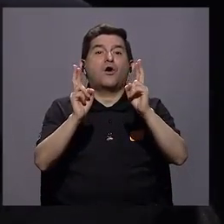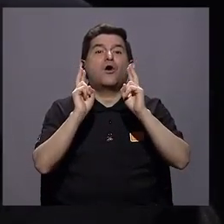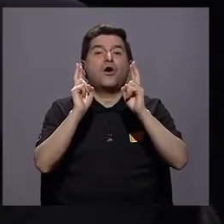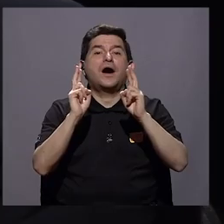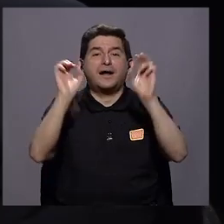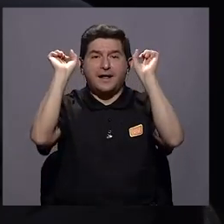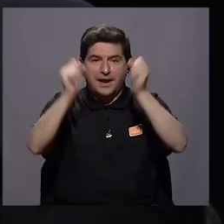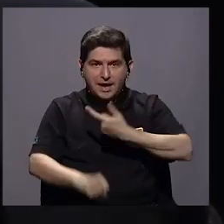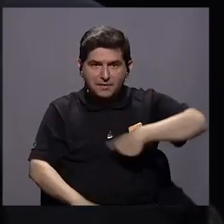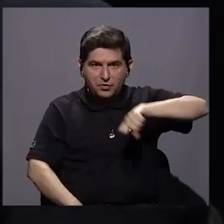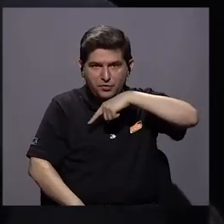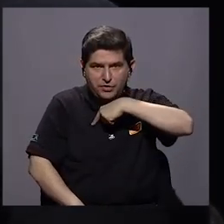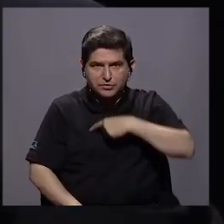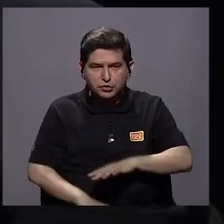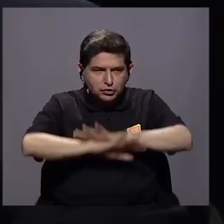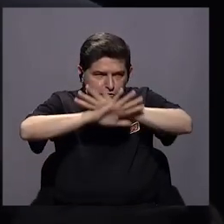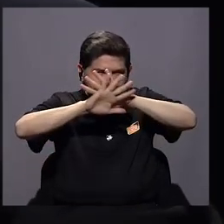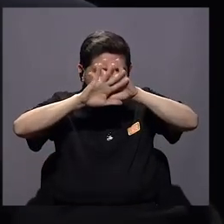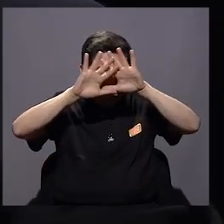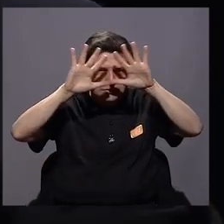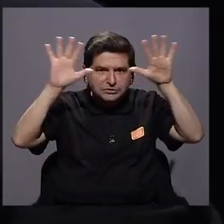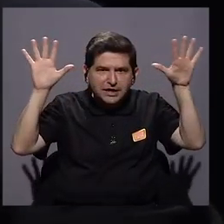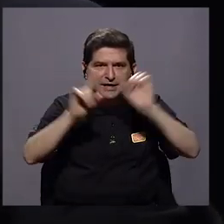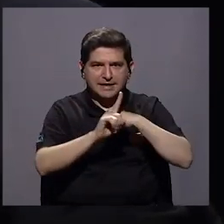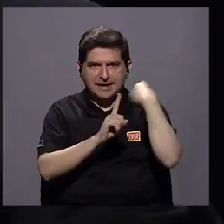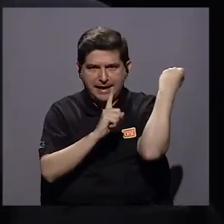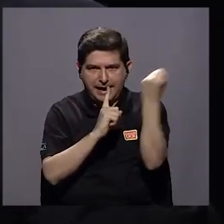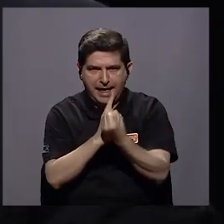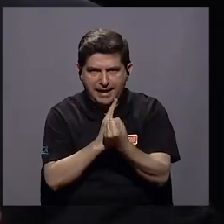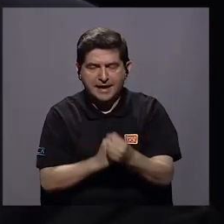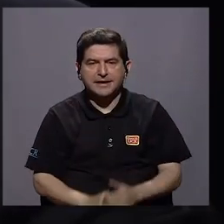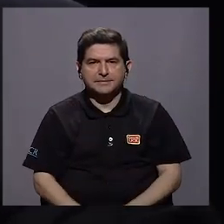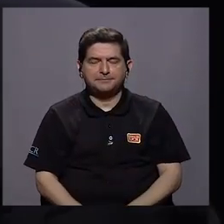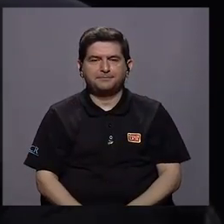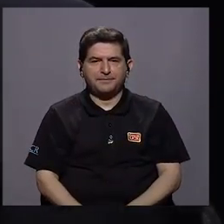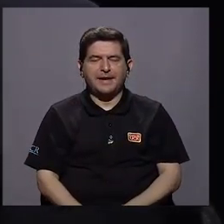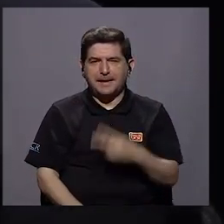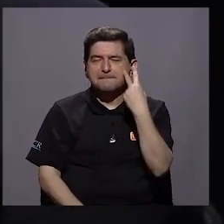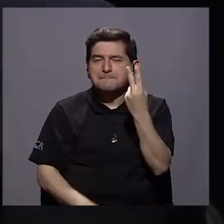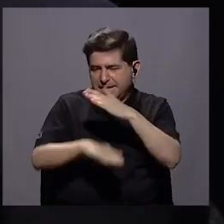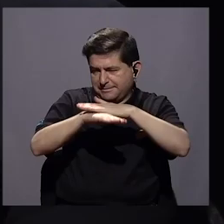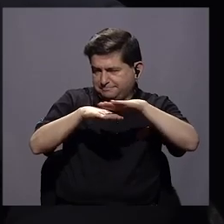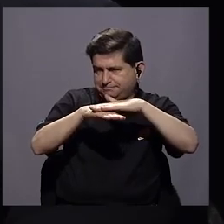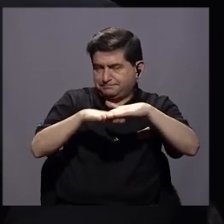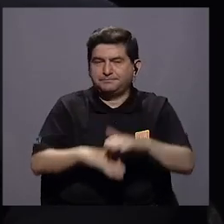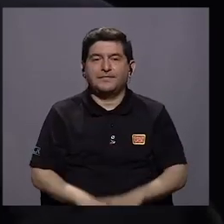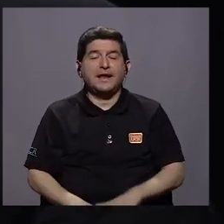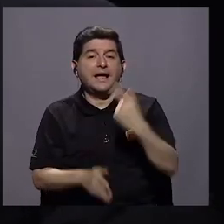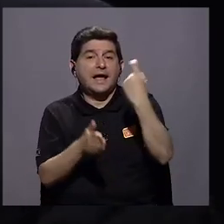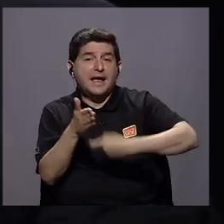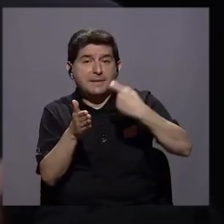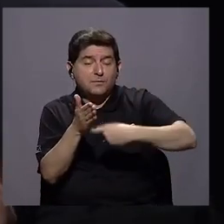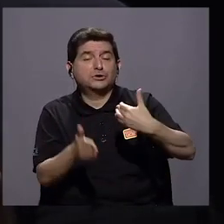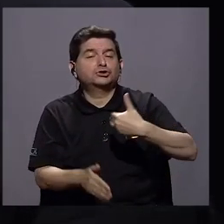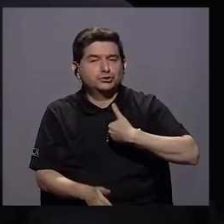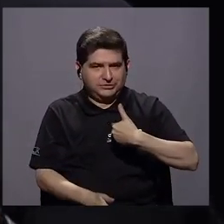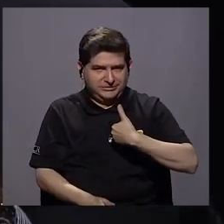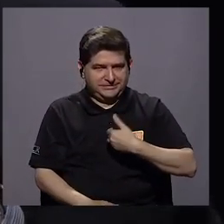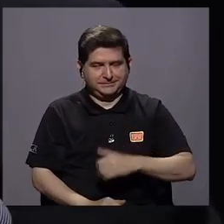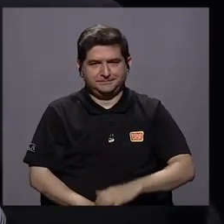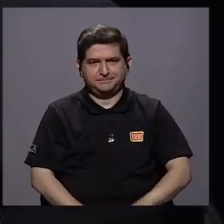aquí logremos llevar un poco de claridad sobre ese aspecto y veámoslo por encima. Entre los impuestos tenemos